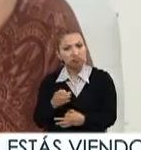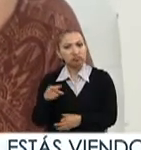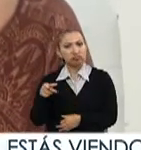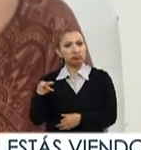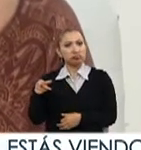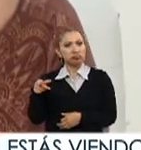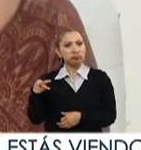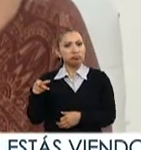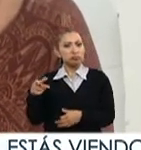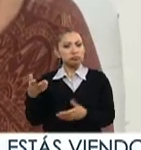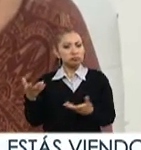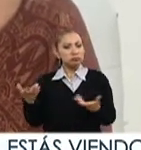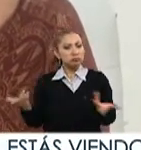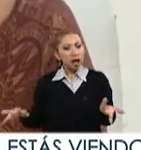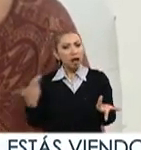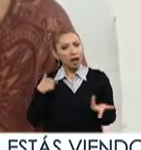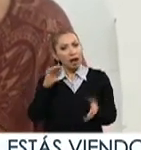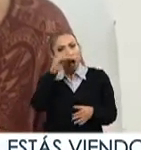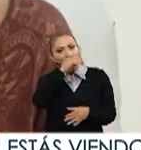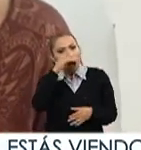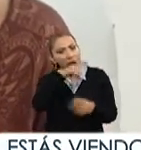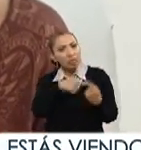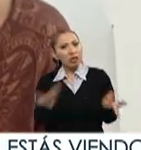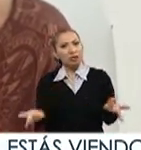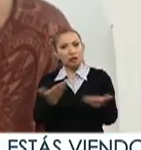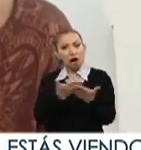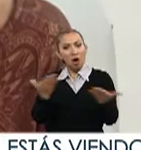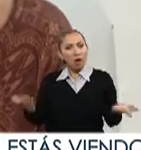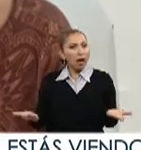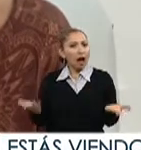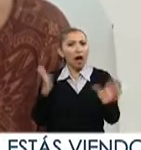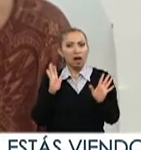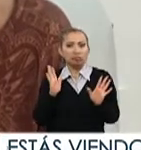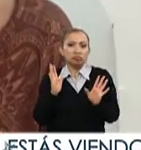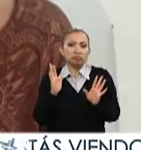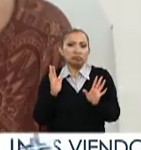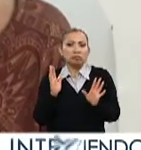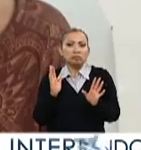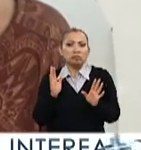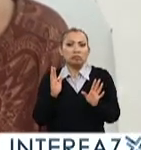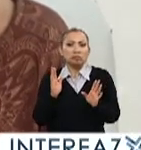educación, digamos, gratuita y ahora hay como, bueno, ¿sabes?